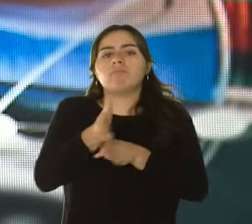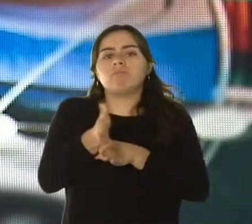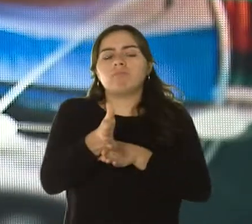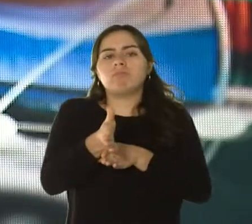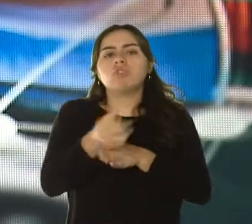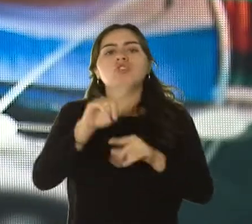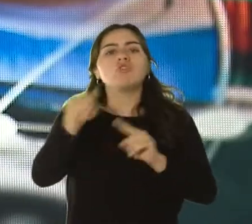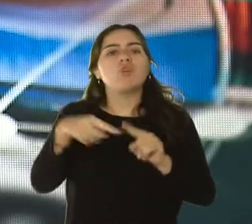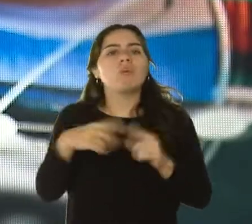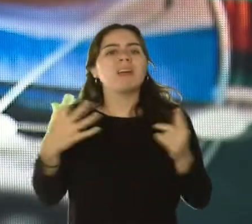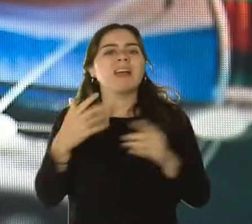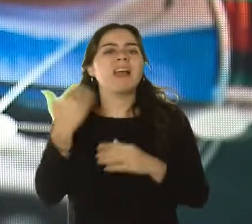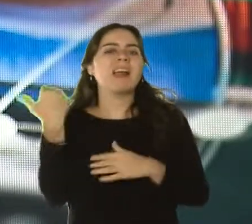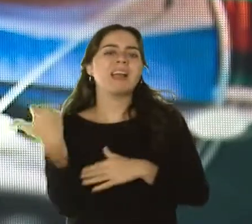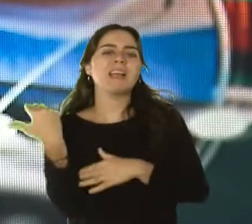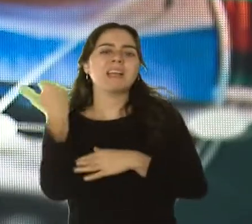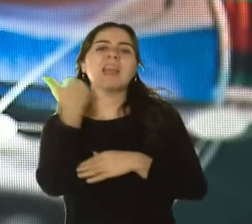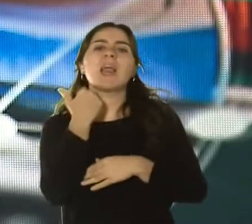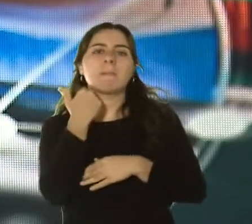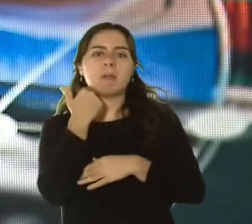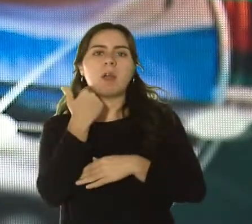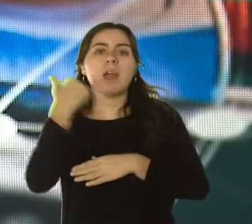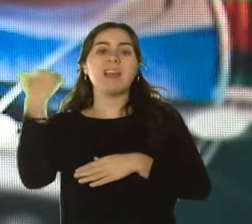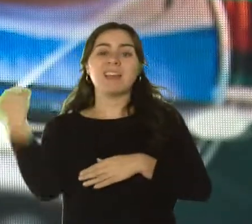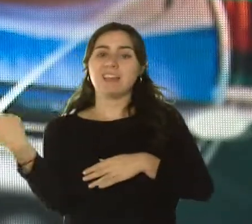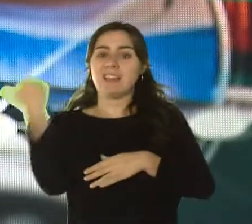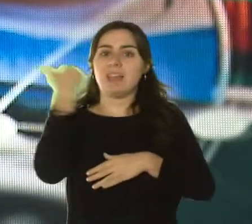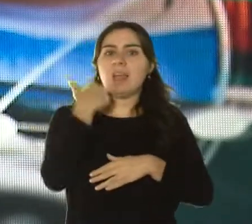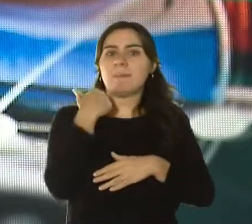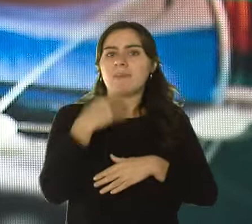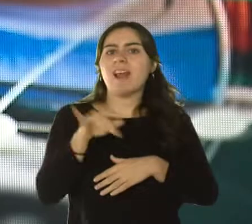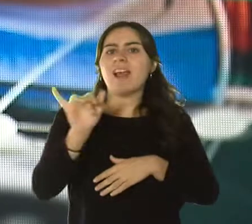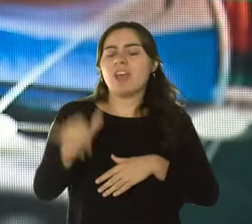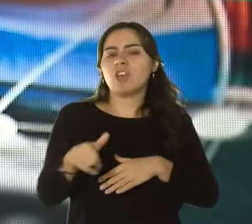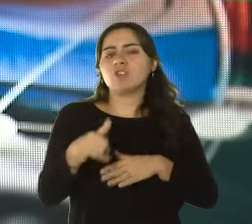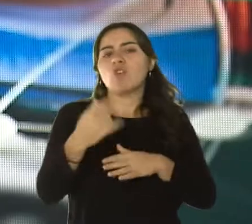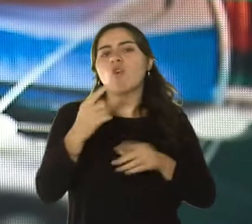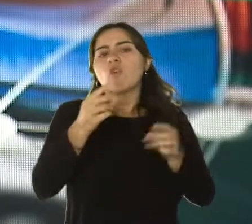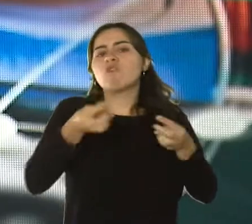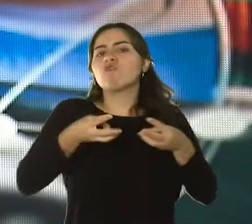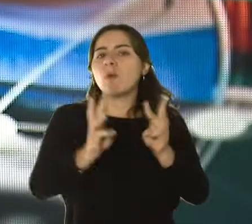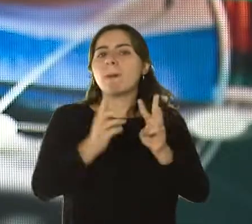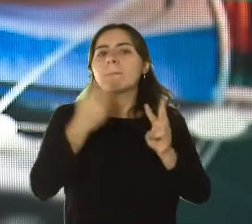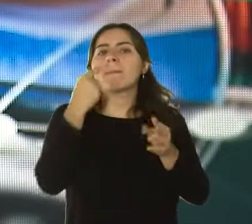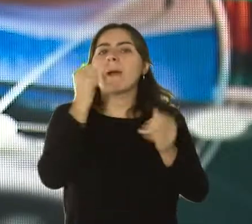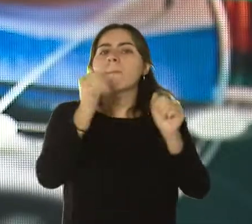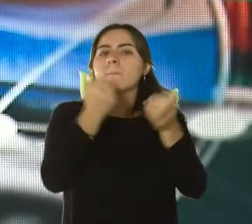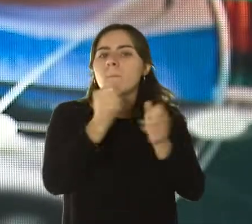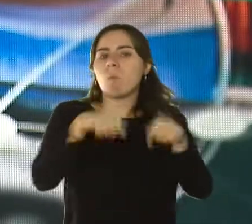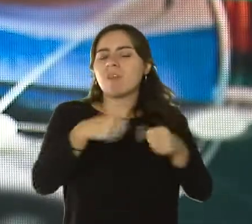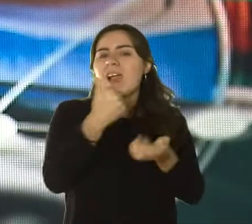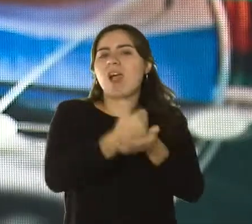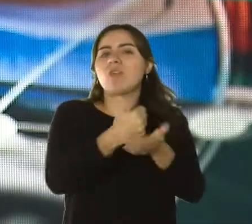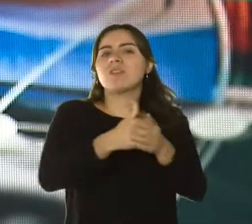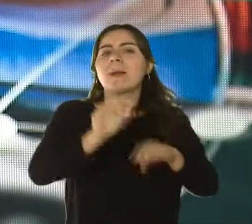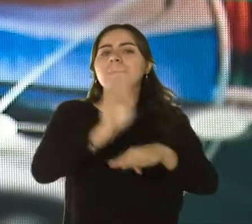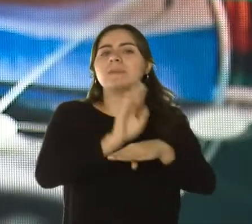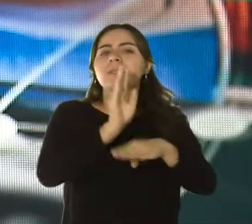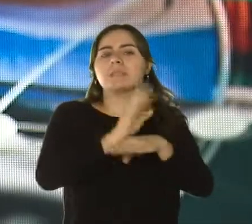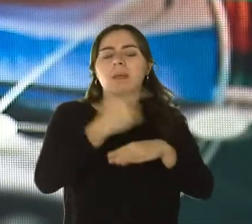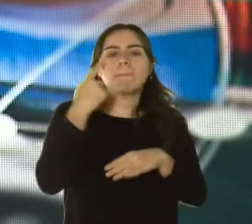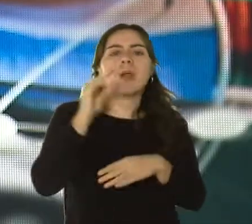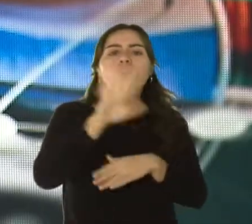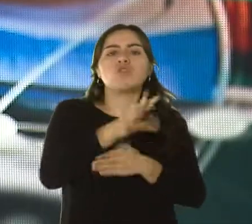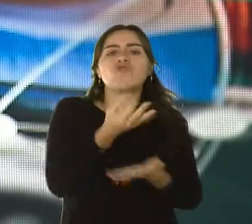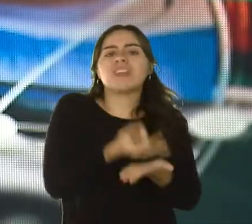de quiebra, y la quiebra es un mecanismo, ¿verdad?, para poder reestructurar las finanzas de un negocio, donde